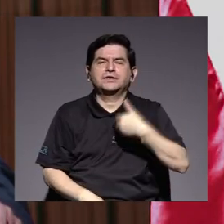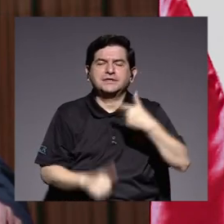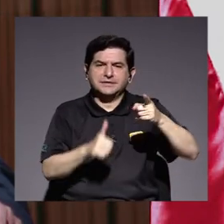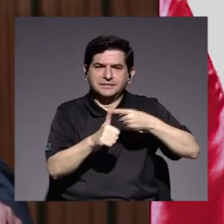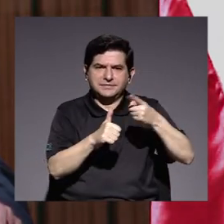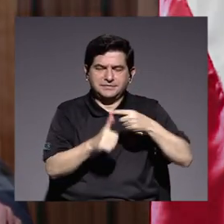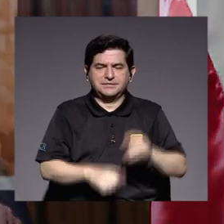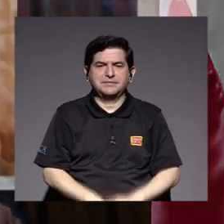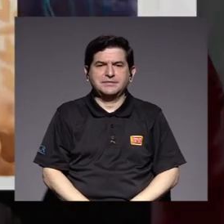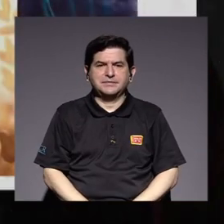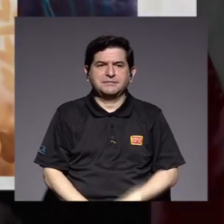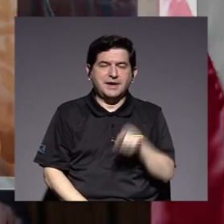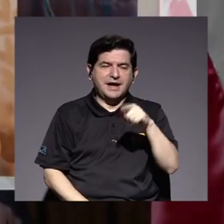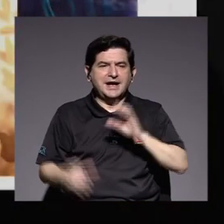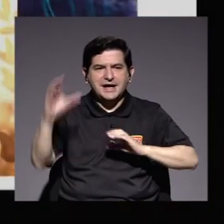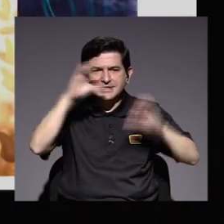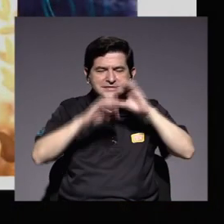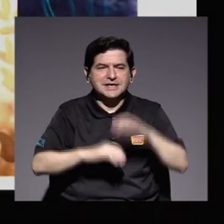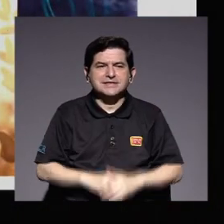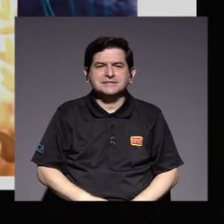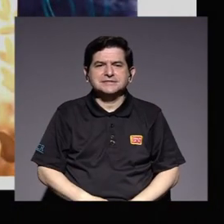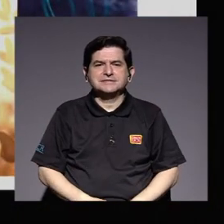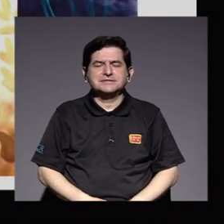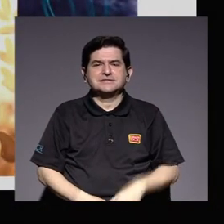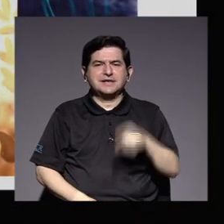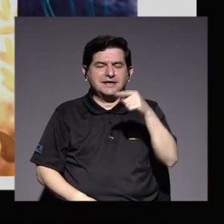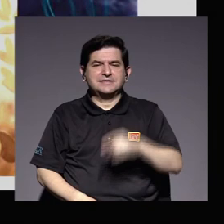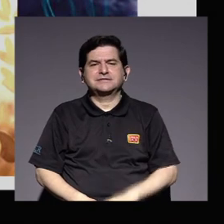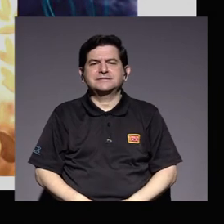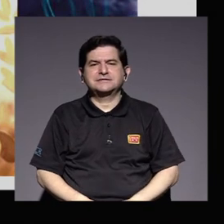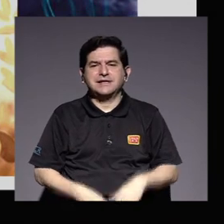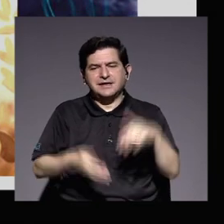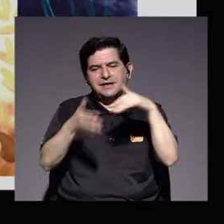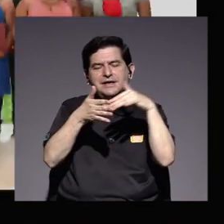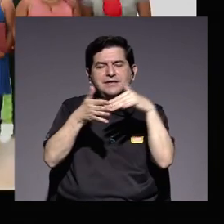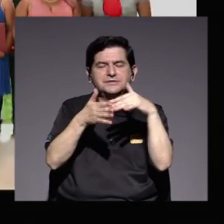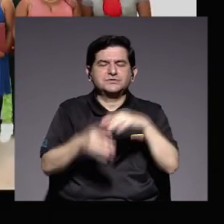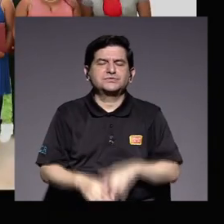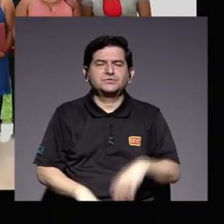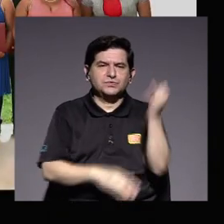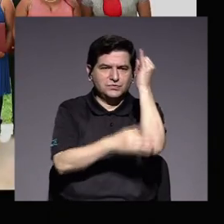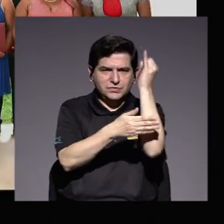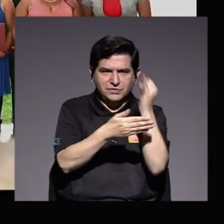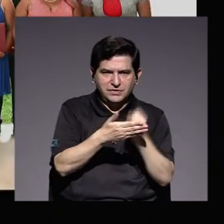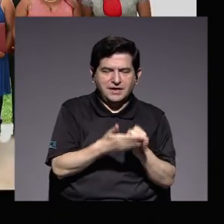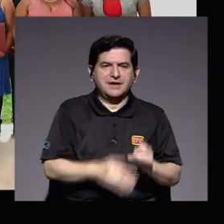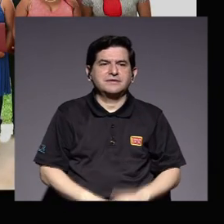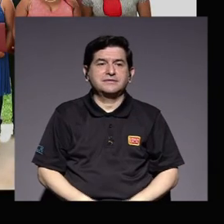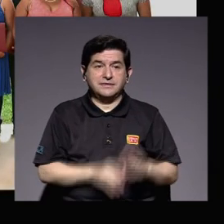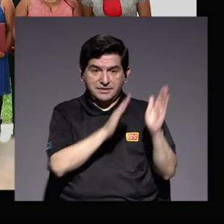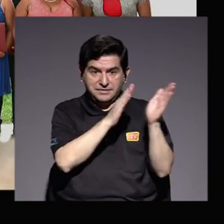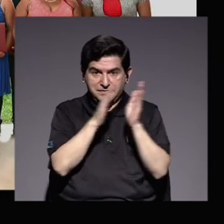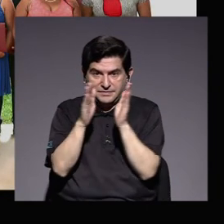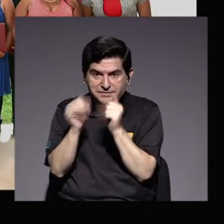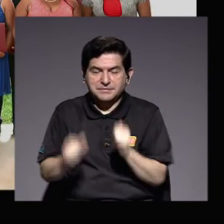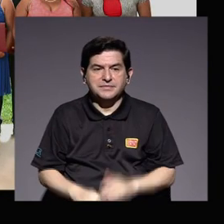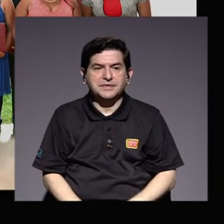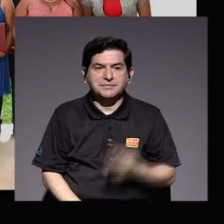cultivar las ciencias, las letras y las artes, difundir su conocimiento y preparar para el